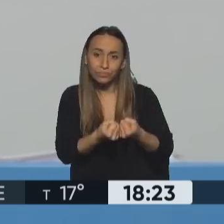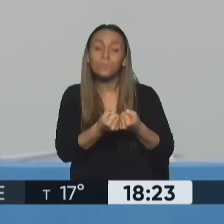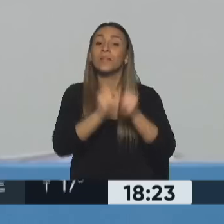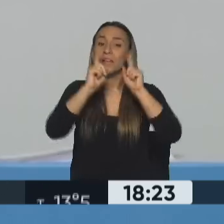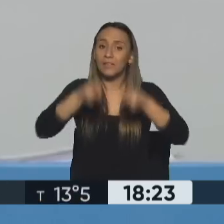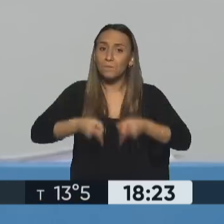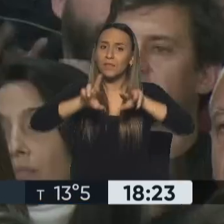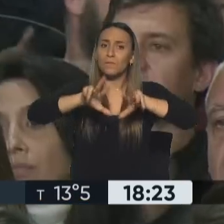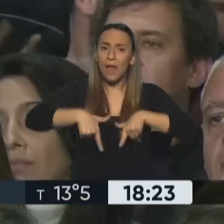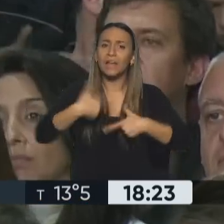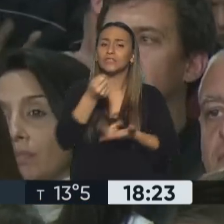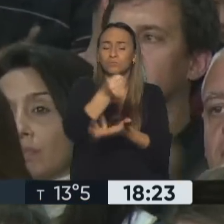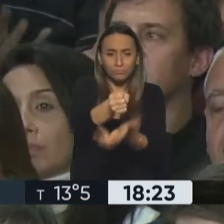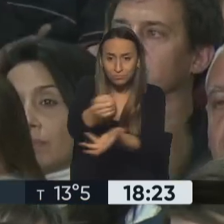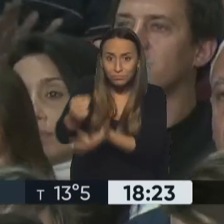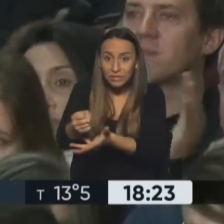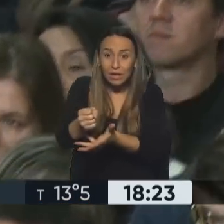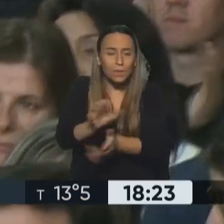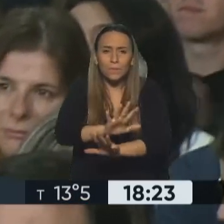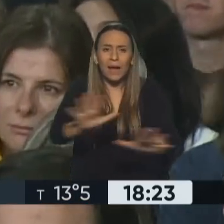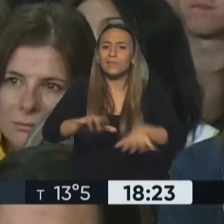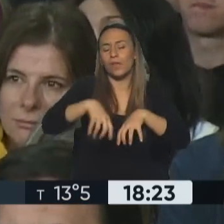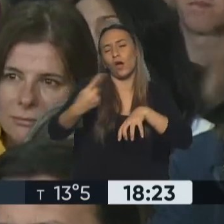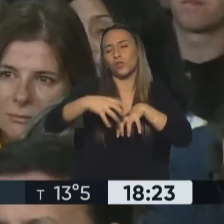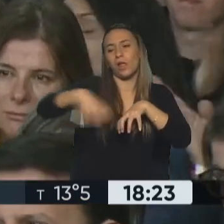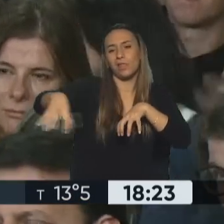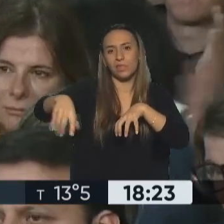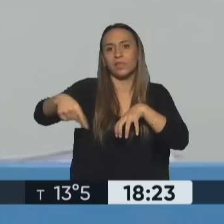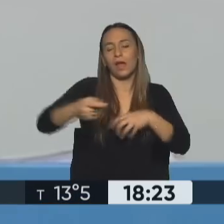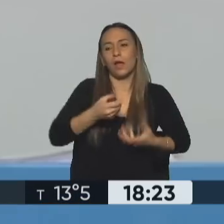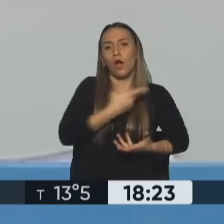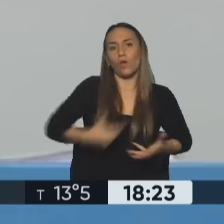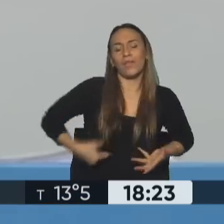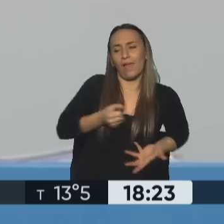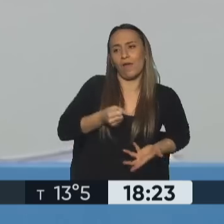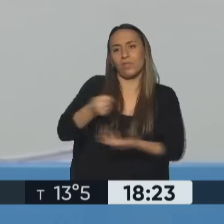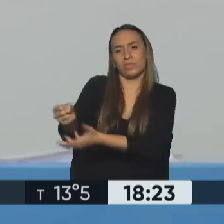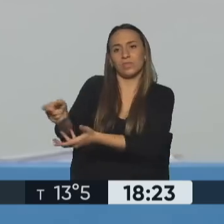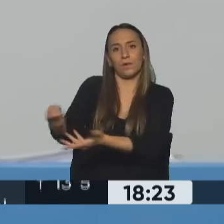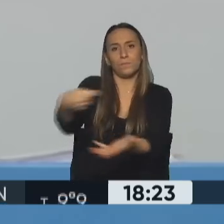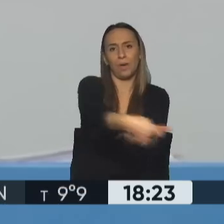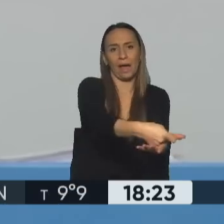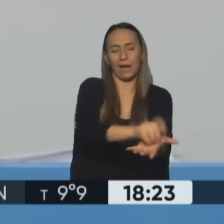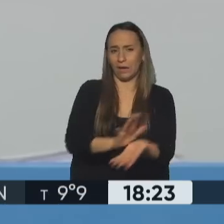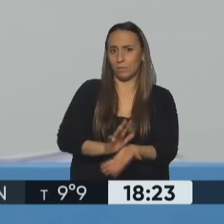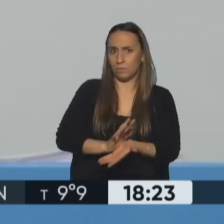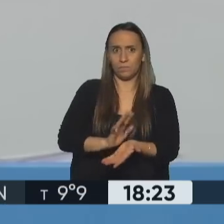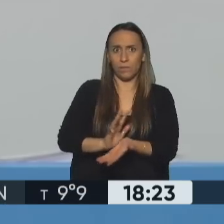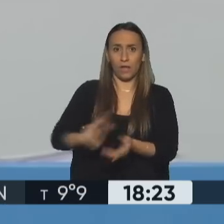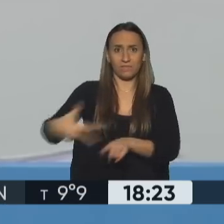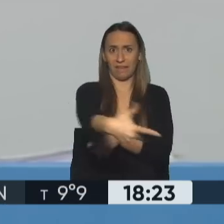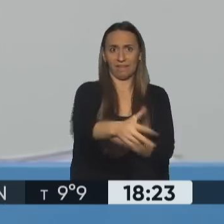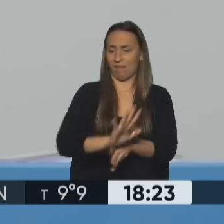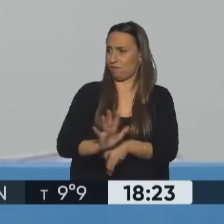sociales que no pueden seguir tercerizadas. No pueden seguir tercerizadas.